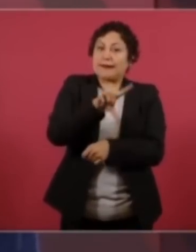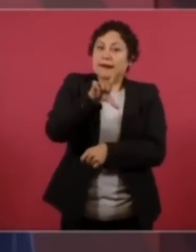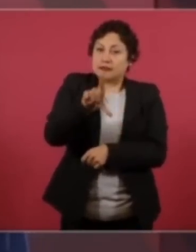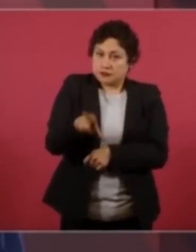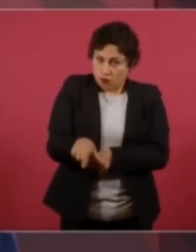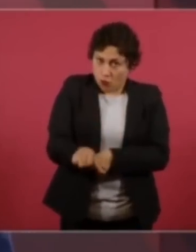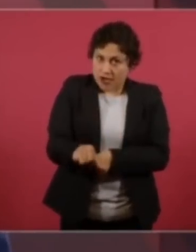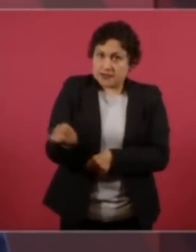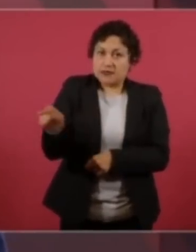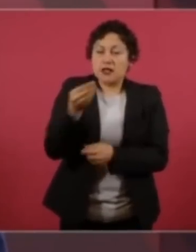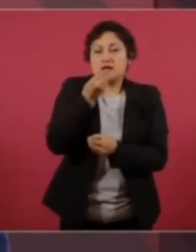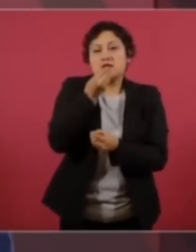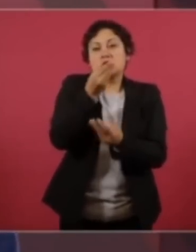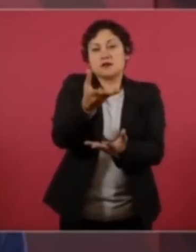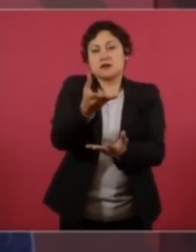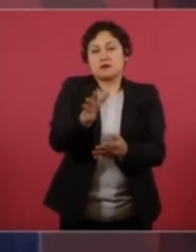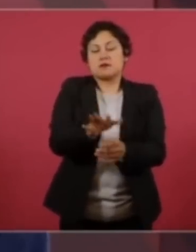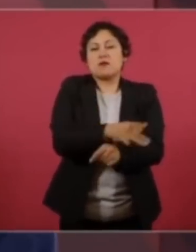porque los programas de bienestar